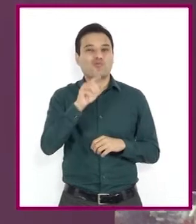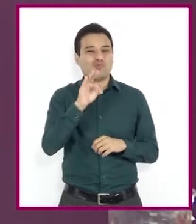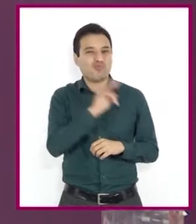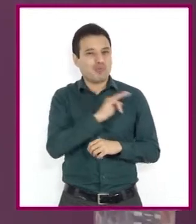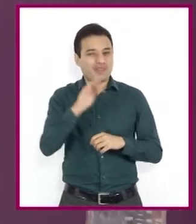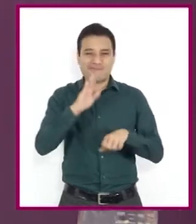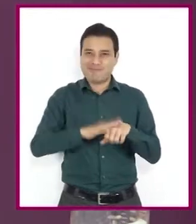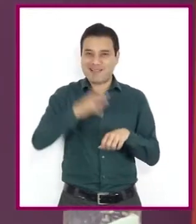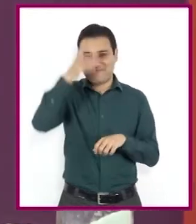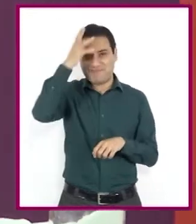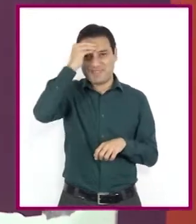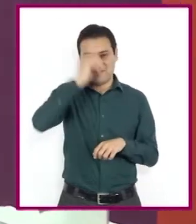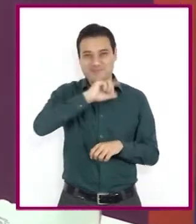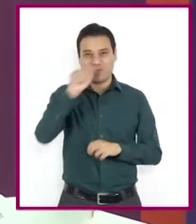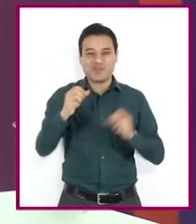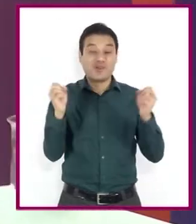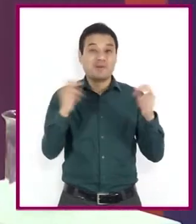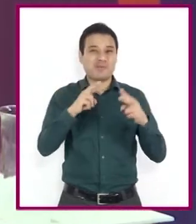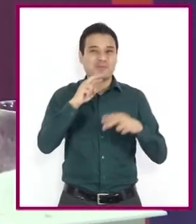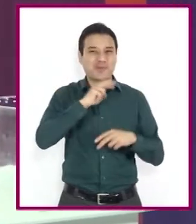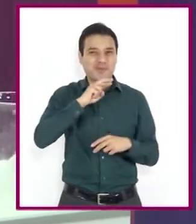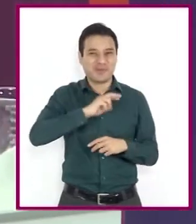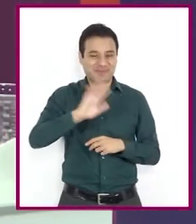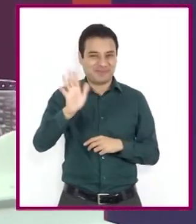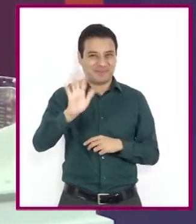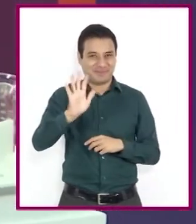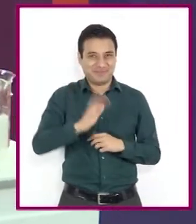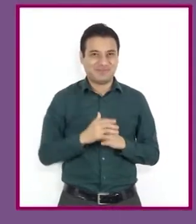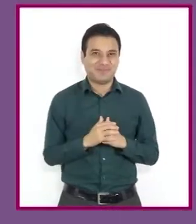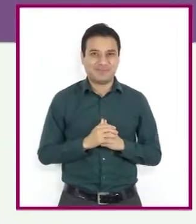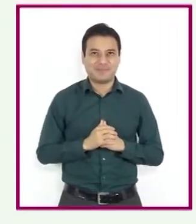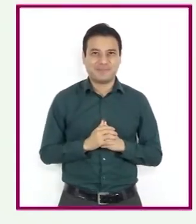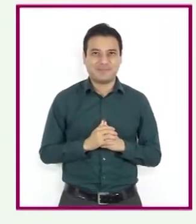tan asombrosa. Hasta la próxima.